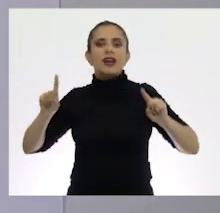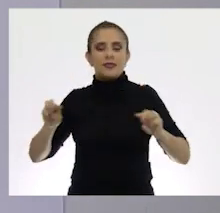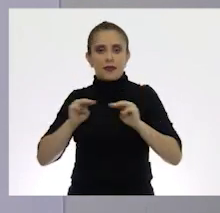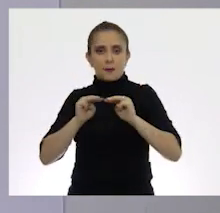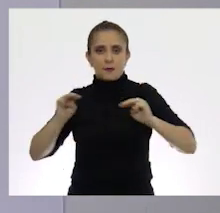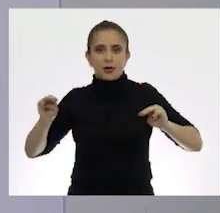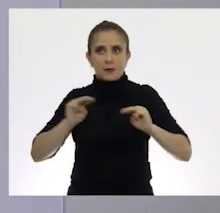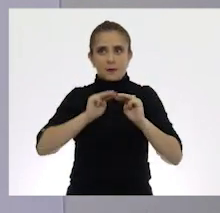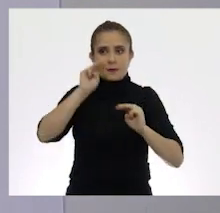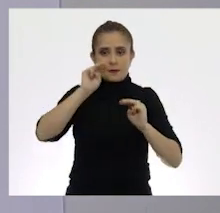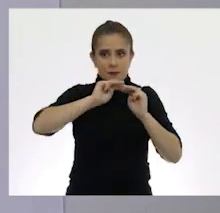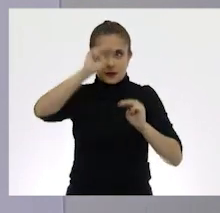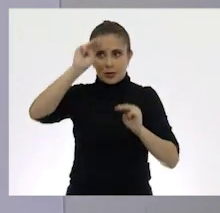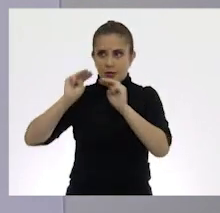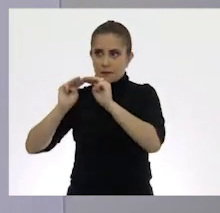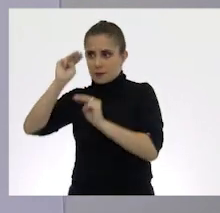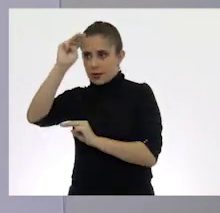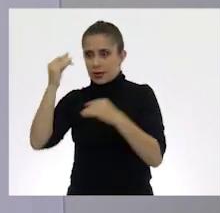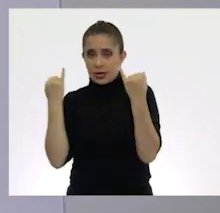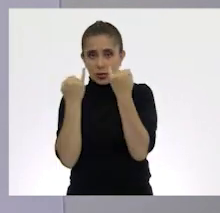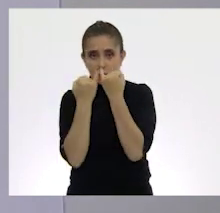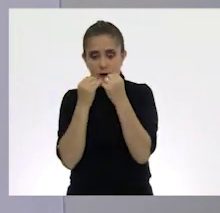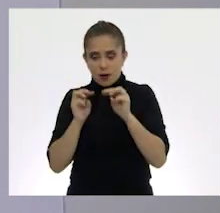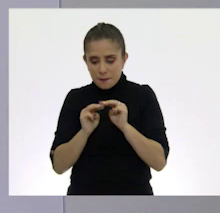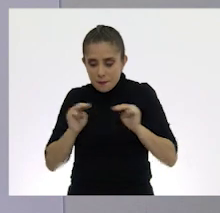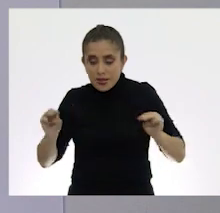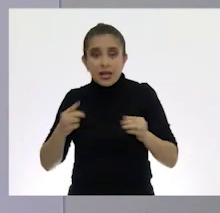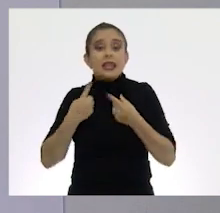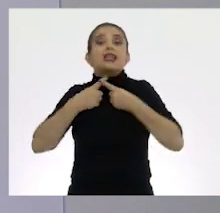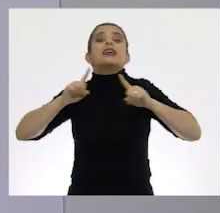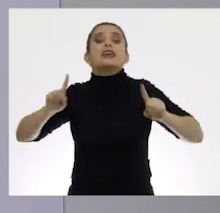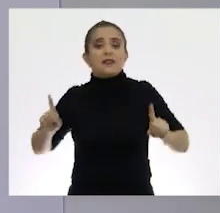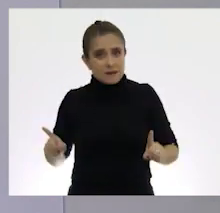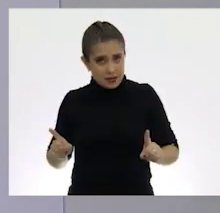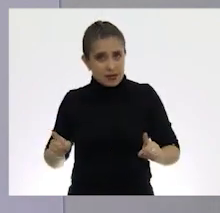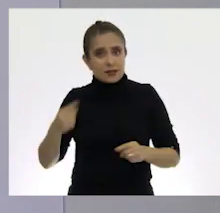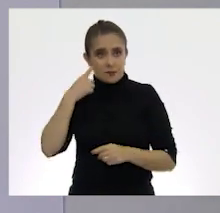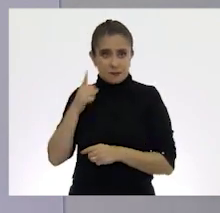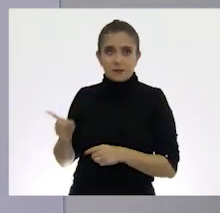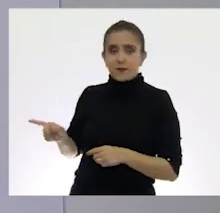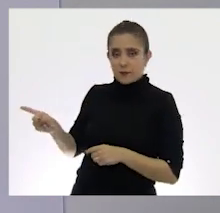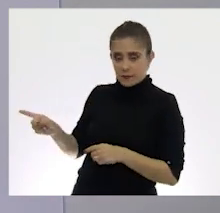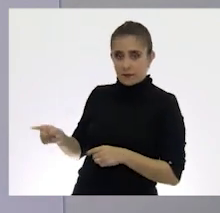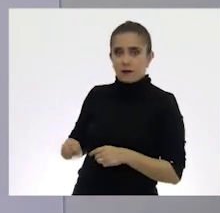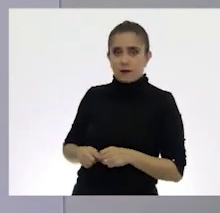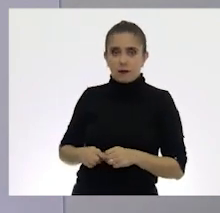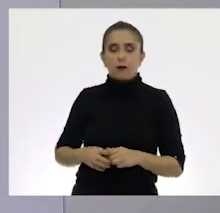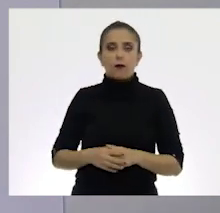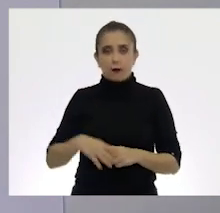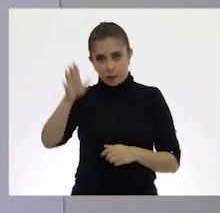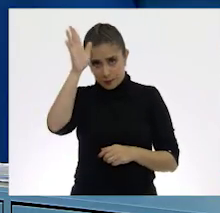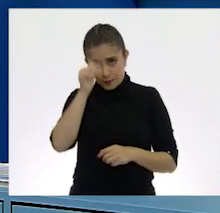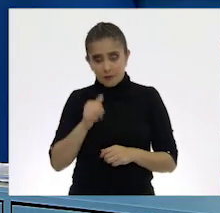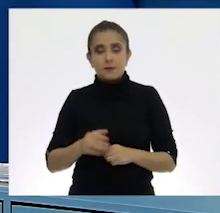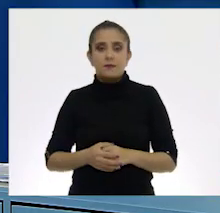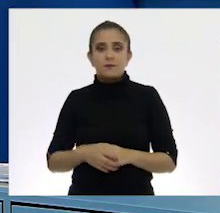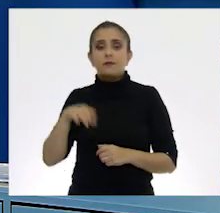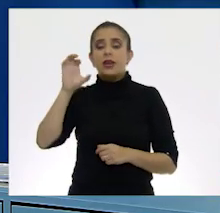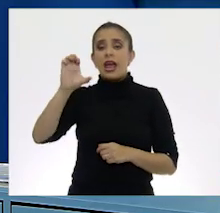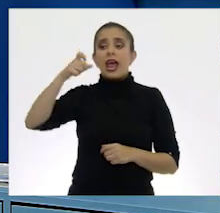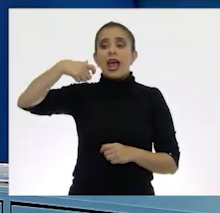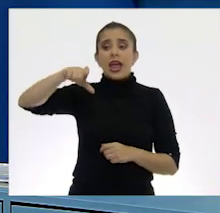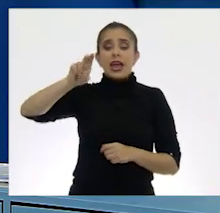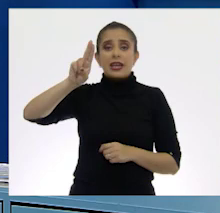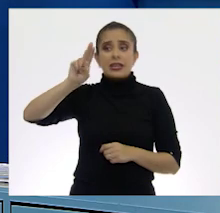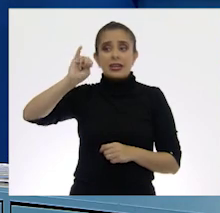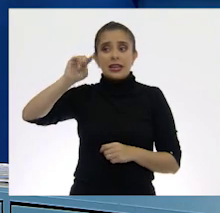hoja con respecto a la medida de sus lados, ¿de acuerdo? El equilátero, sus tres